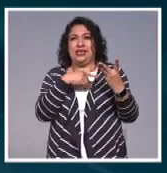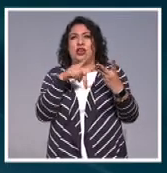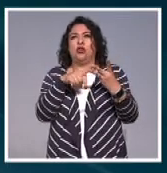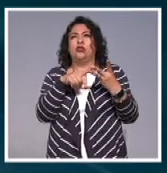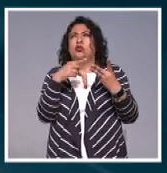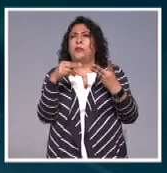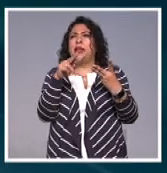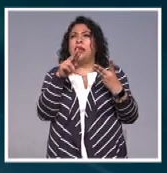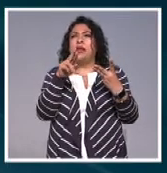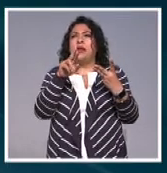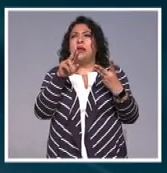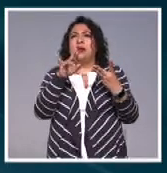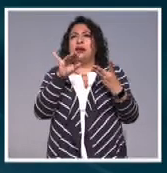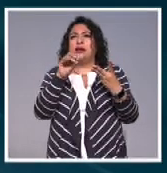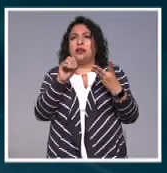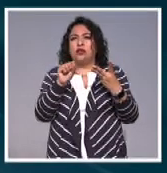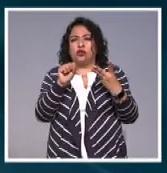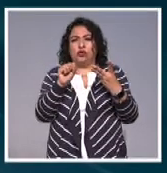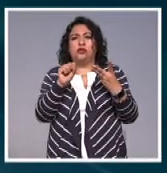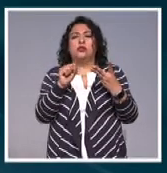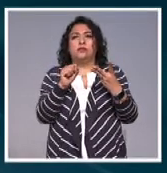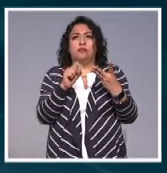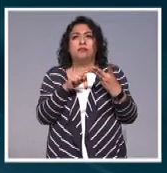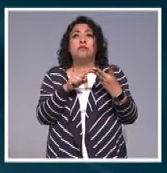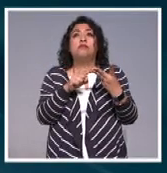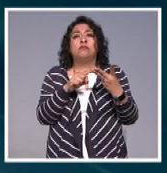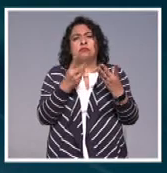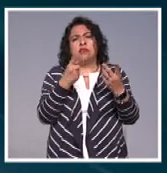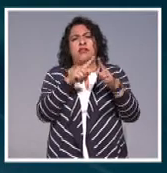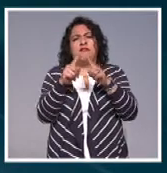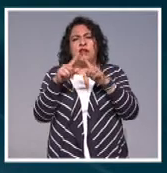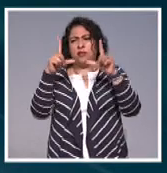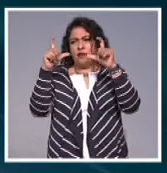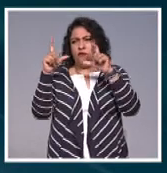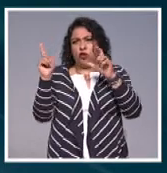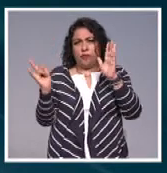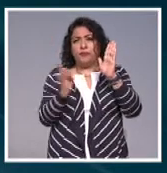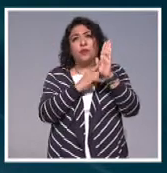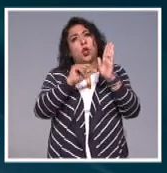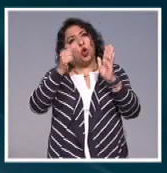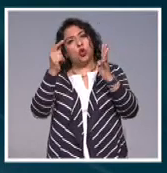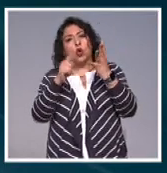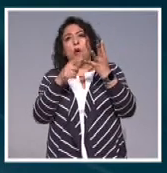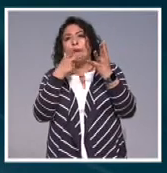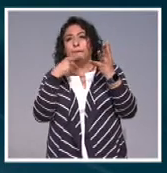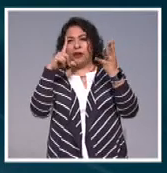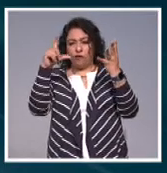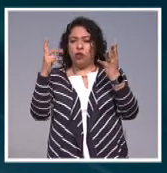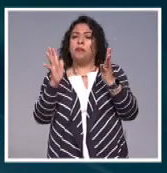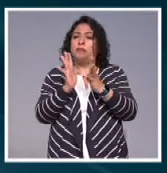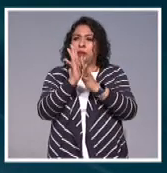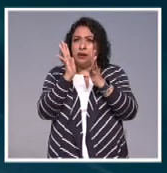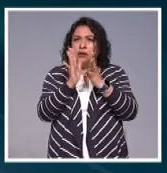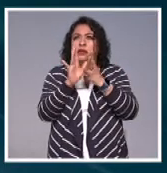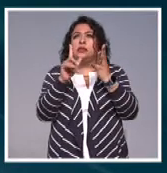Ríos Lanz, con varias piezas, con otro fotógrafo que estuvo muy involucrado en el registro